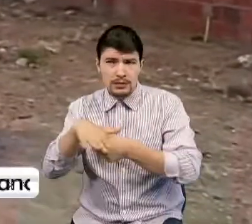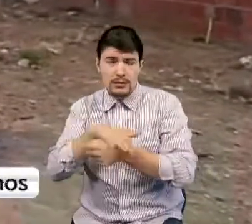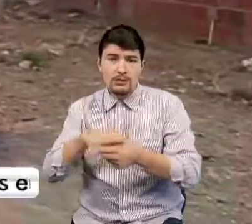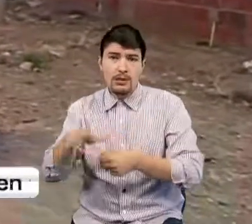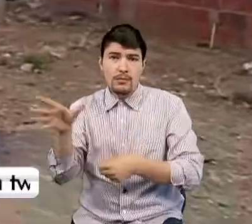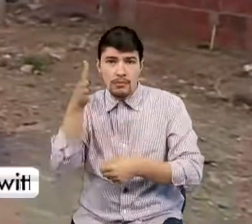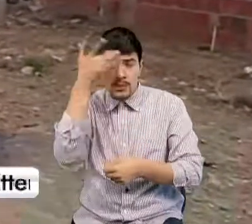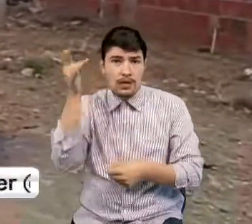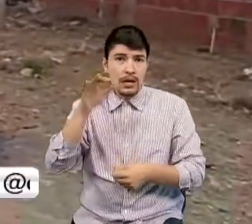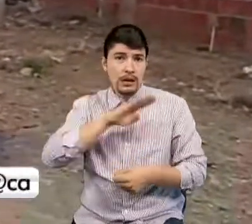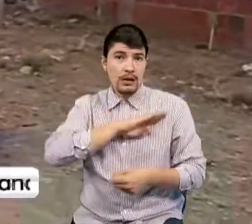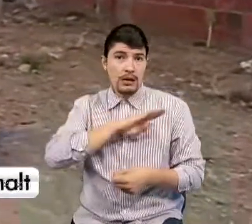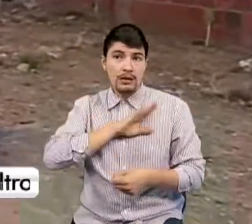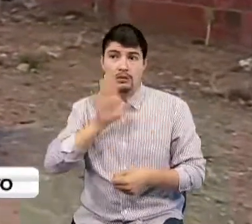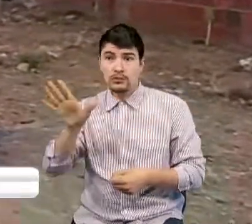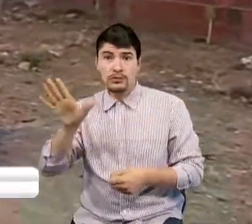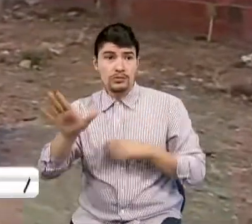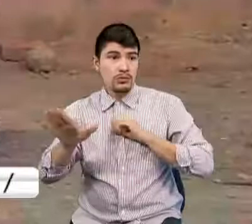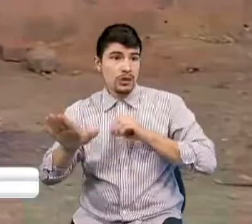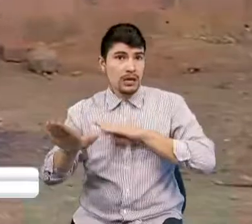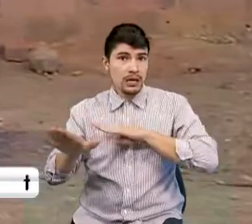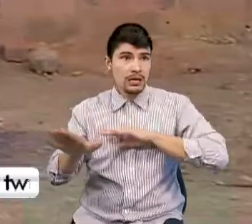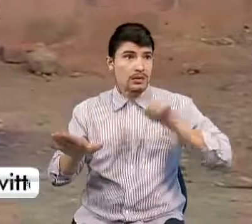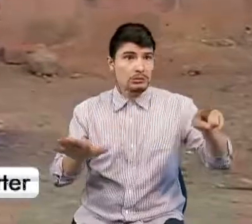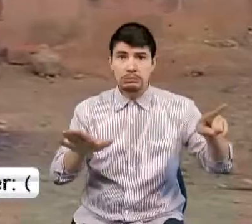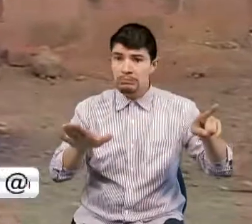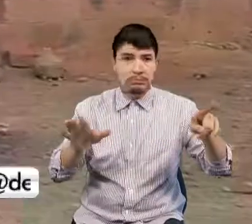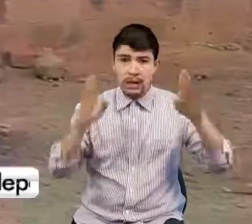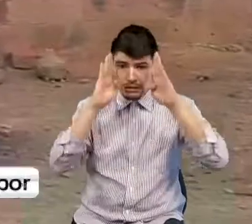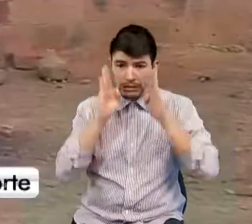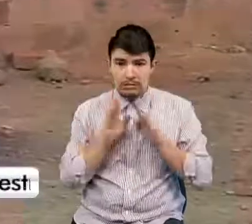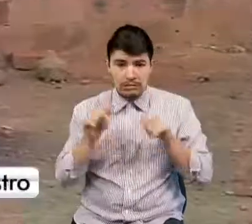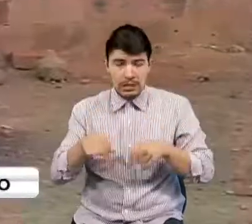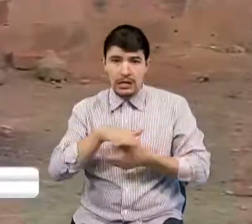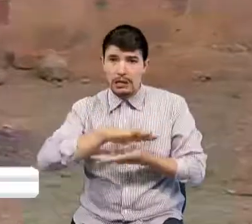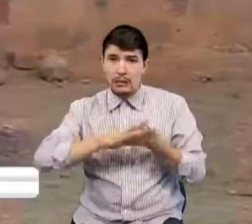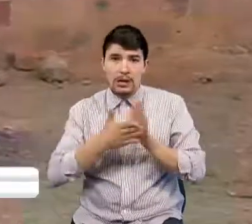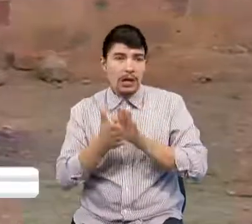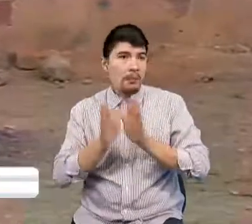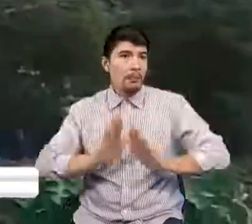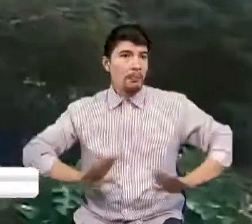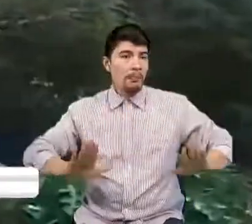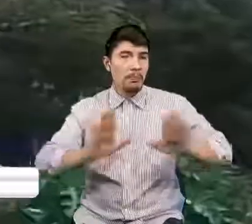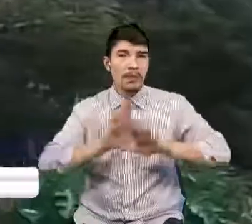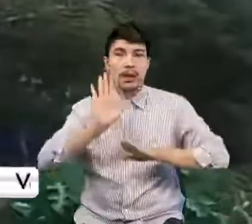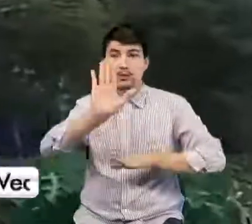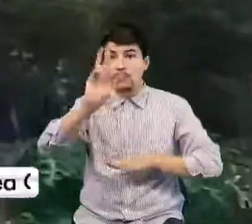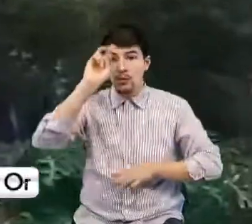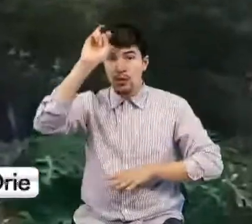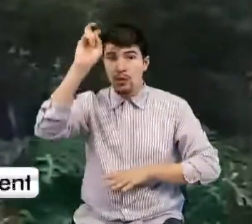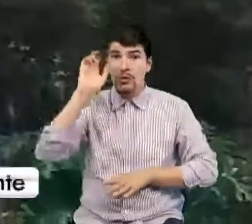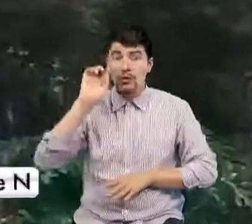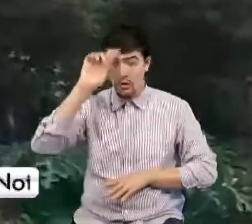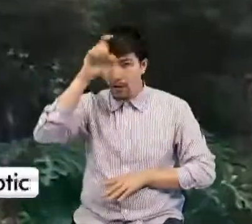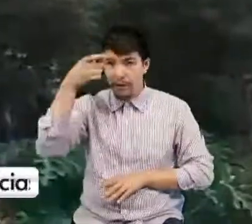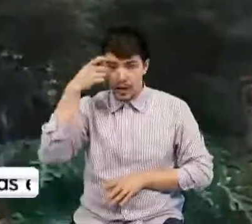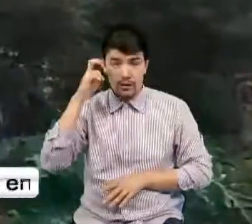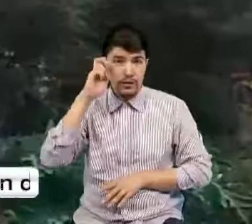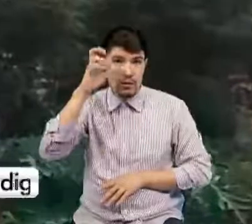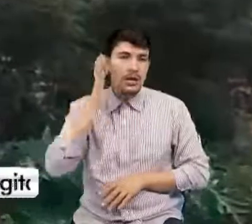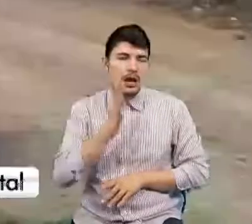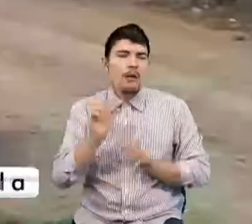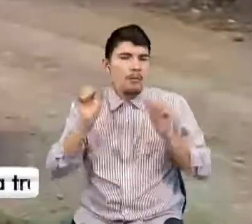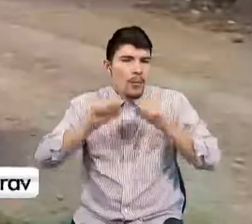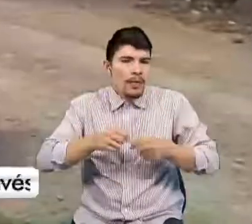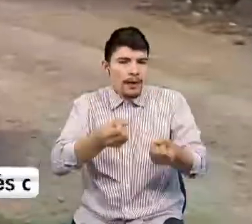alcaldes municipales antonio ya rosario como cúcuta no han escuchado a la comunidad como debe ser que el gobernador de norte de santander pueda generar el desarrollo